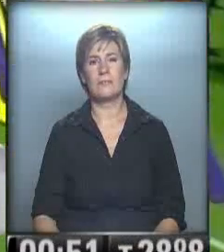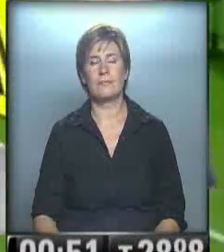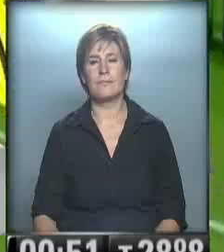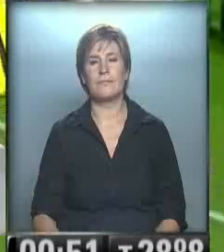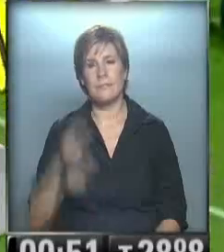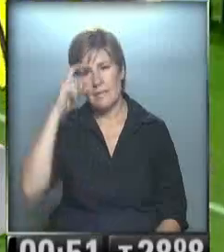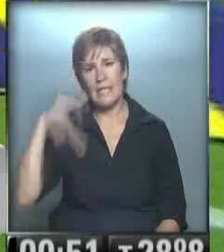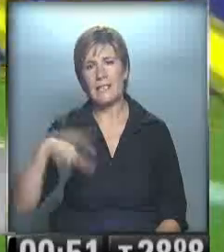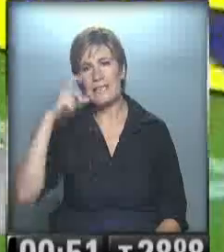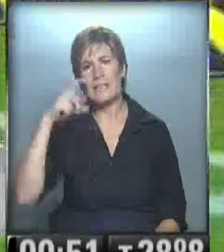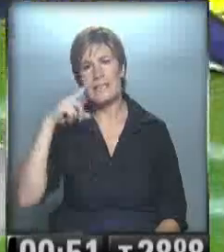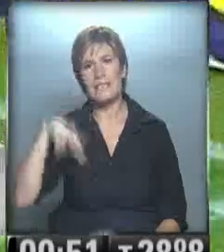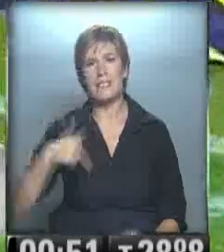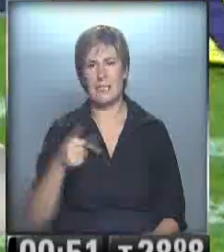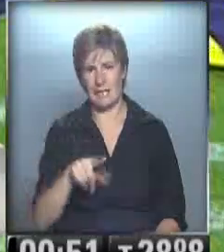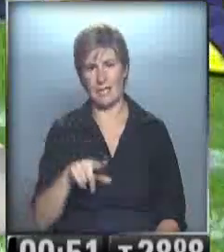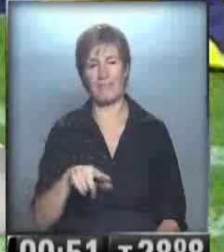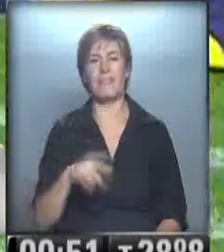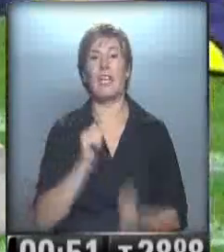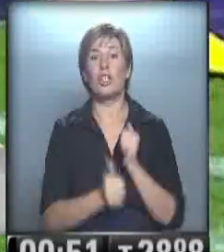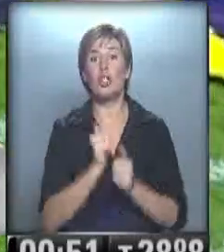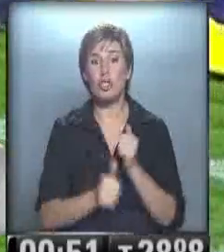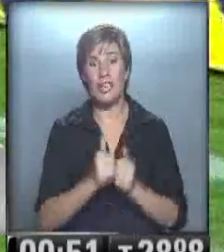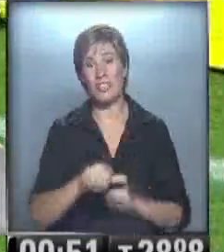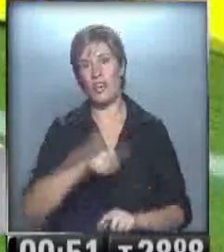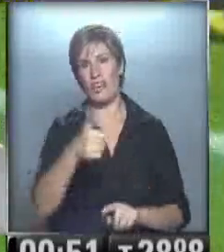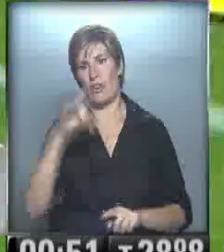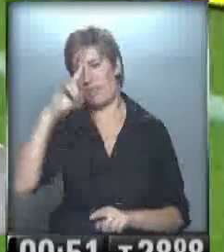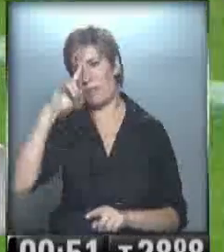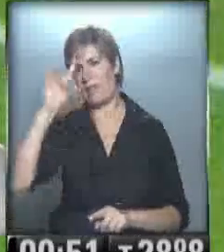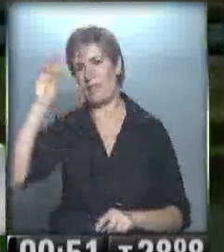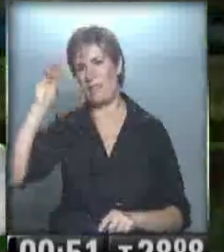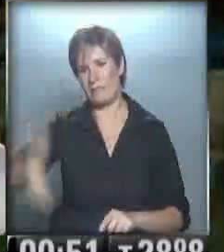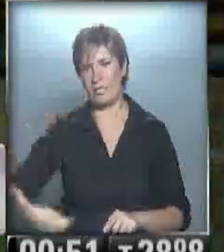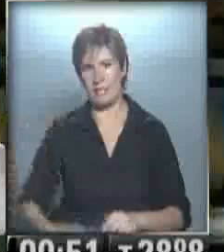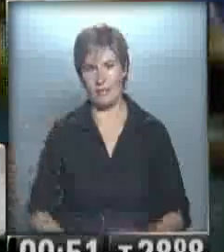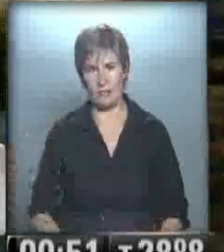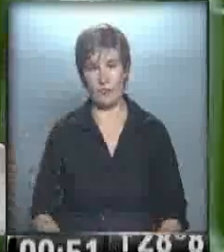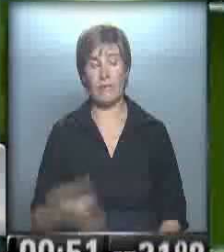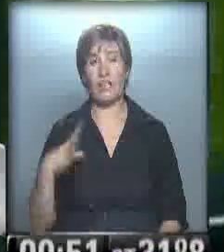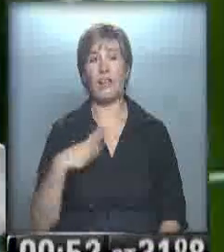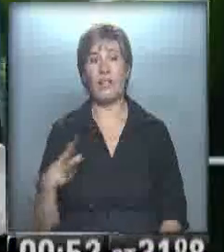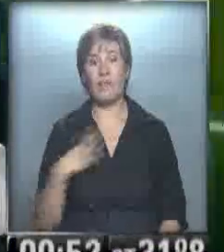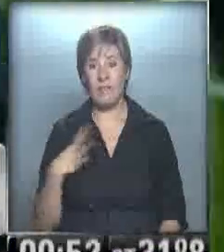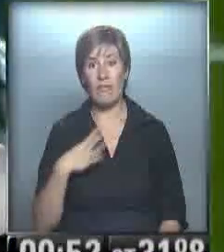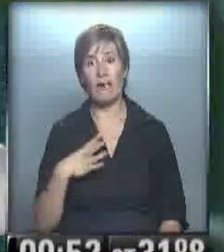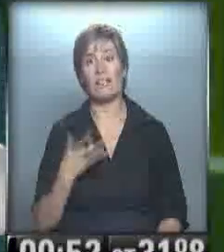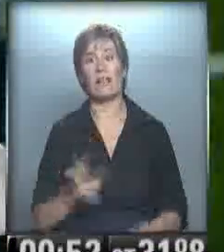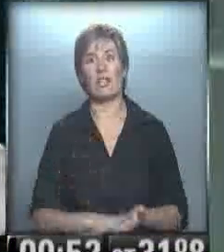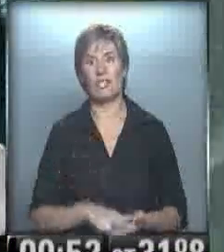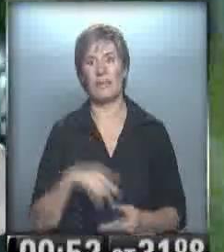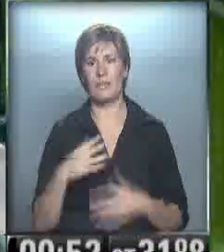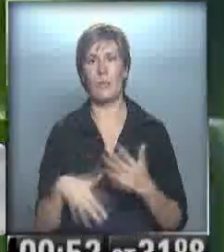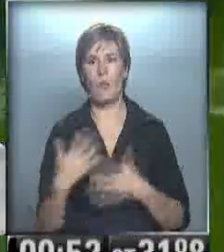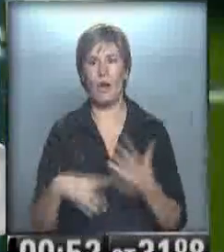Rosario Central le ganó a Independiente por 1-0, un triangular en el cual falta que estos dos equipos jueguen todavía con Belgrano.